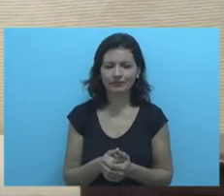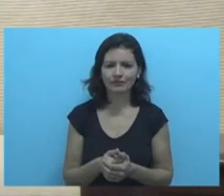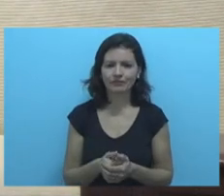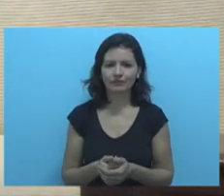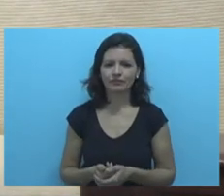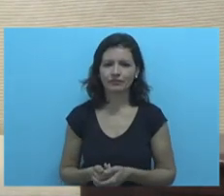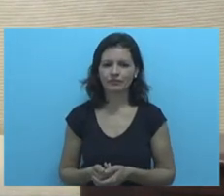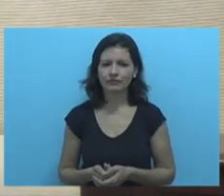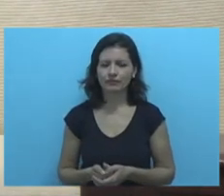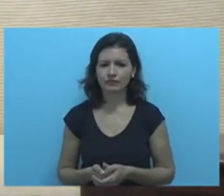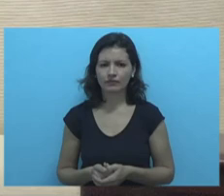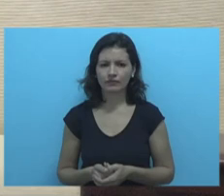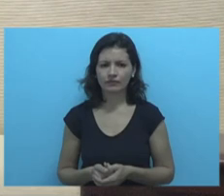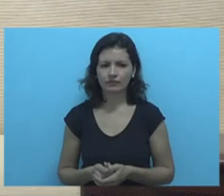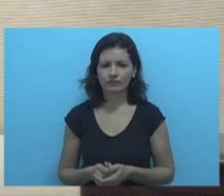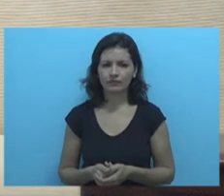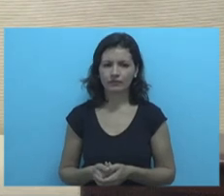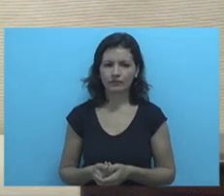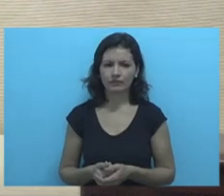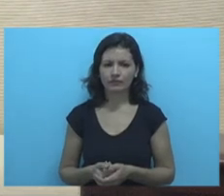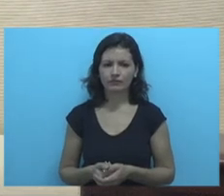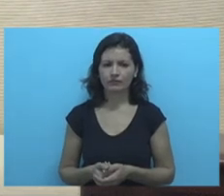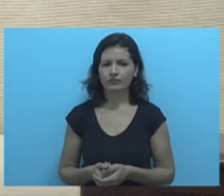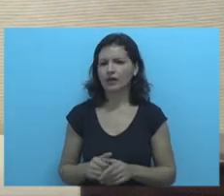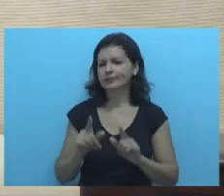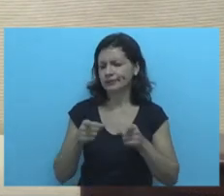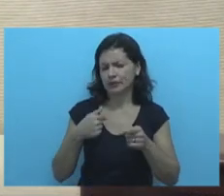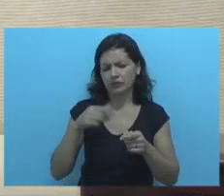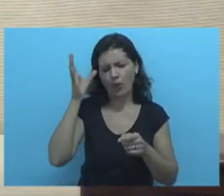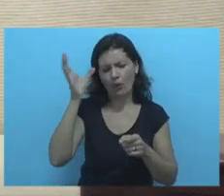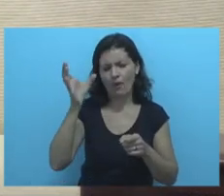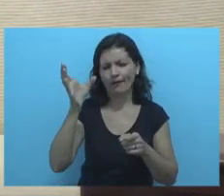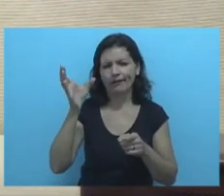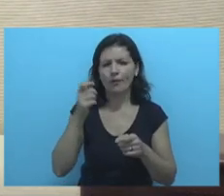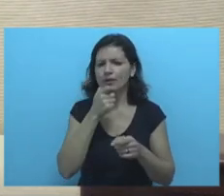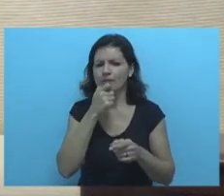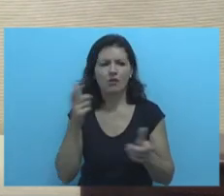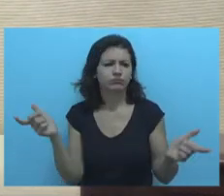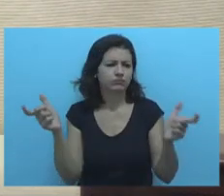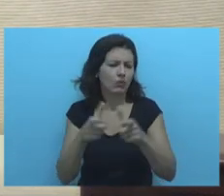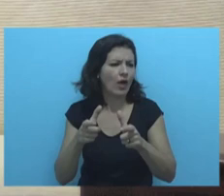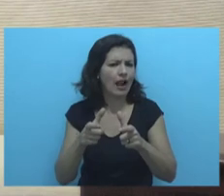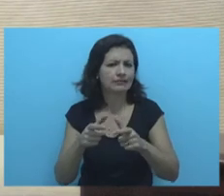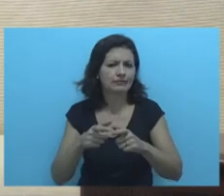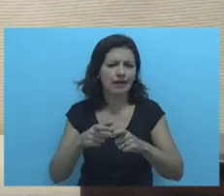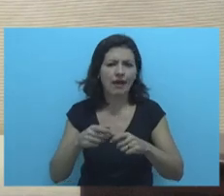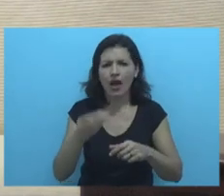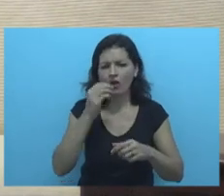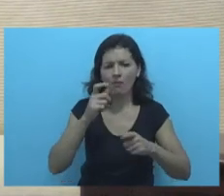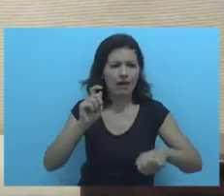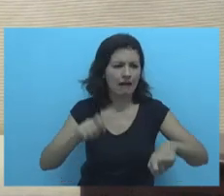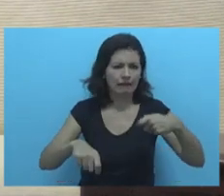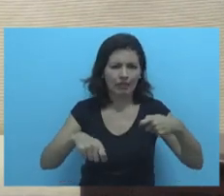Bueno, Popi no me va a dejar mentir, recuerdo asados interminables hasta horas de la madrugada y que al día siguiente